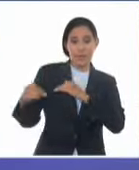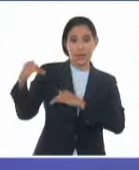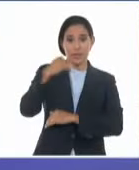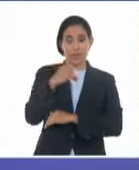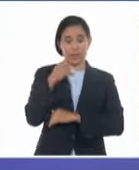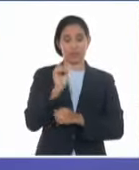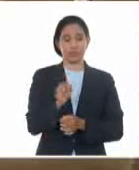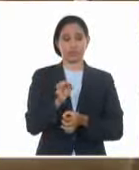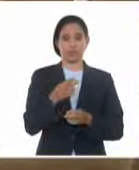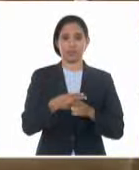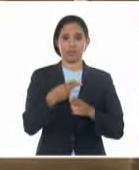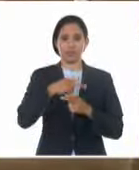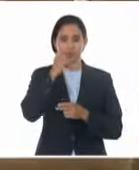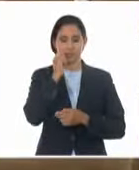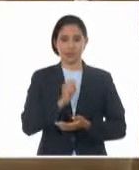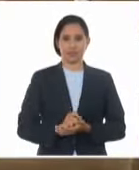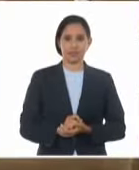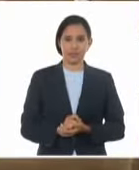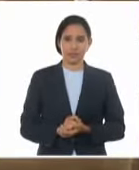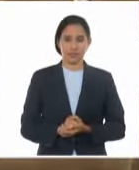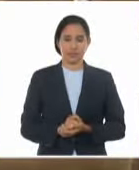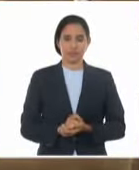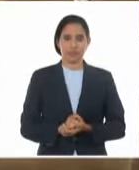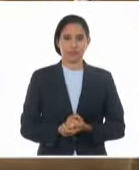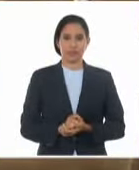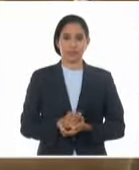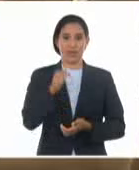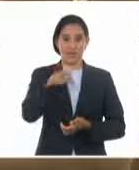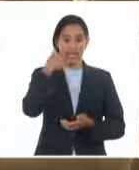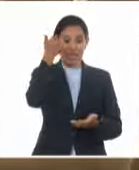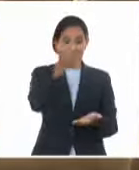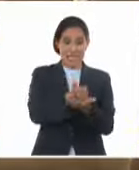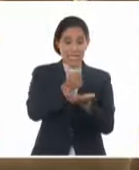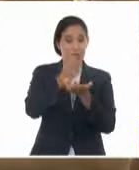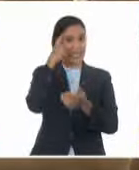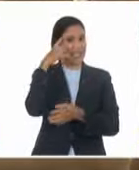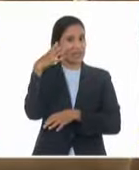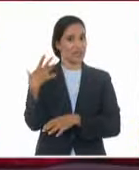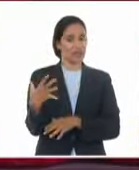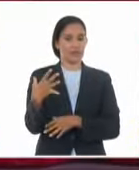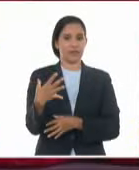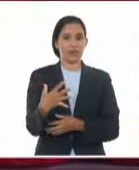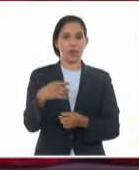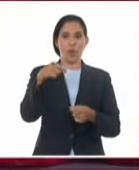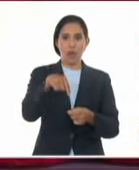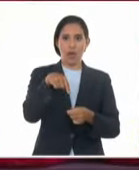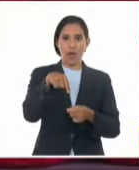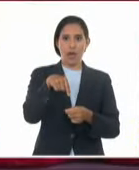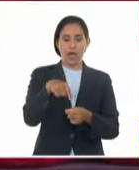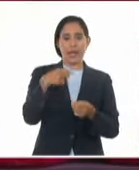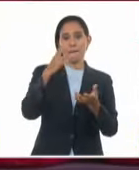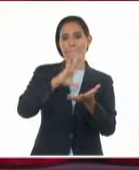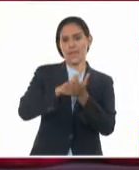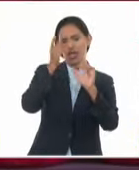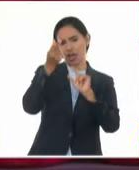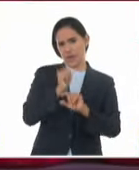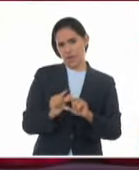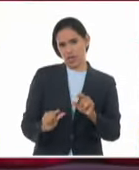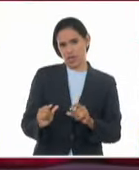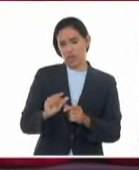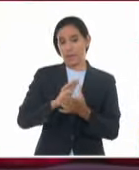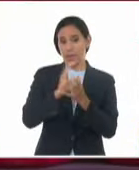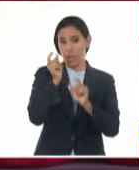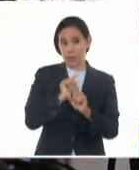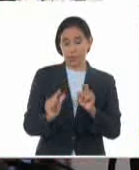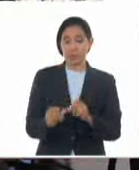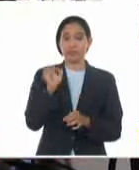Tapia Fonseca. Este centro científico ubicado en San José de las Lajas, capital de Mayabeque, mantiene la